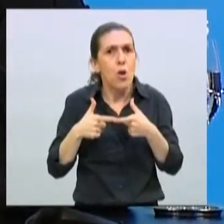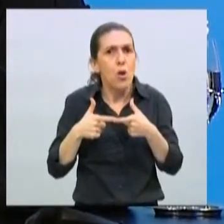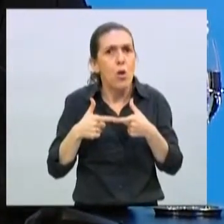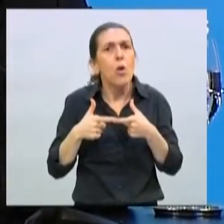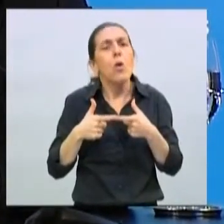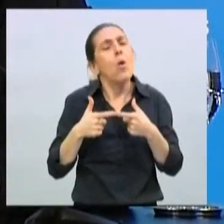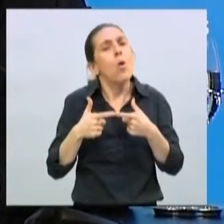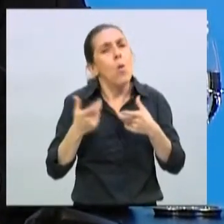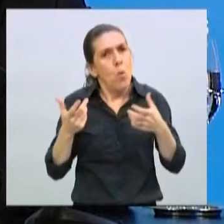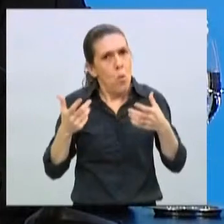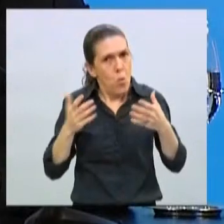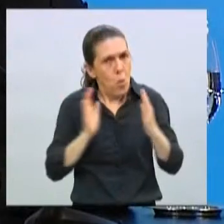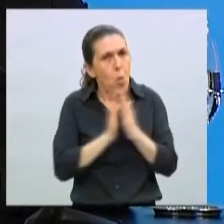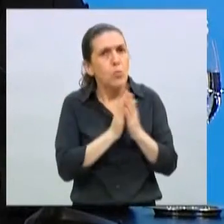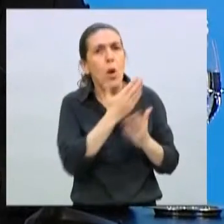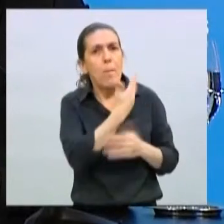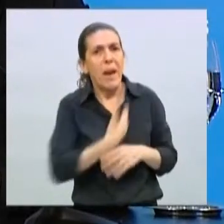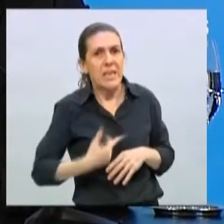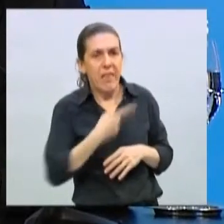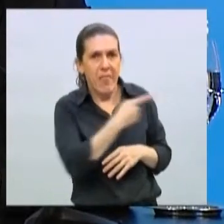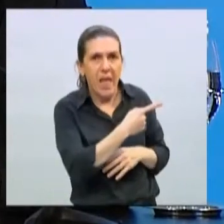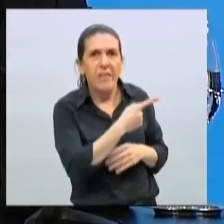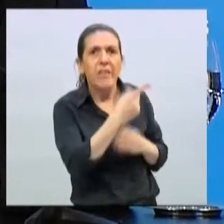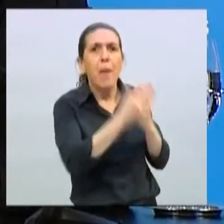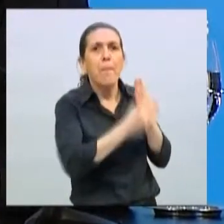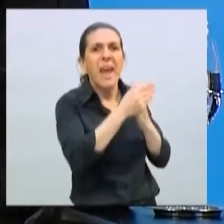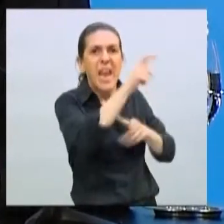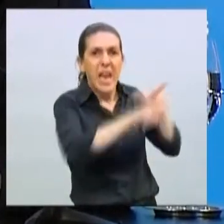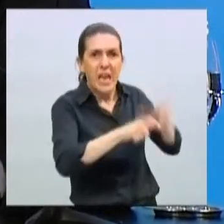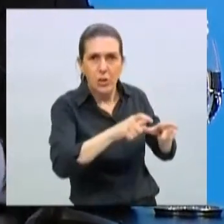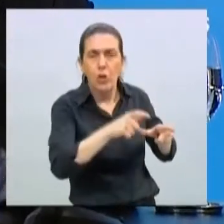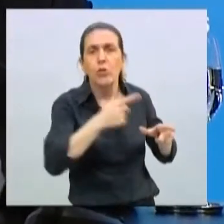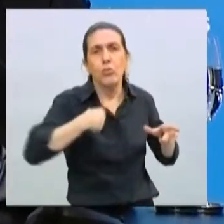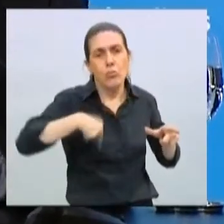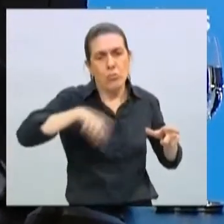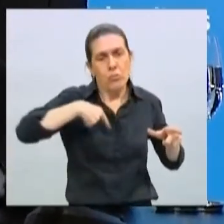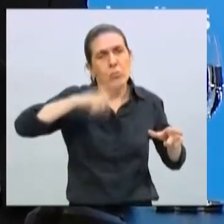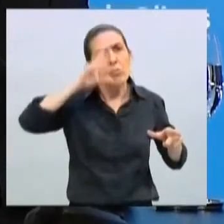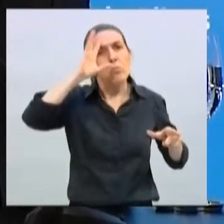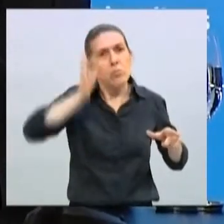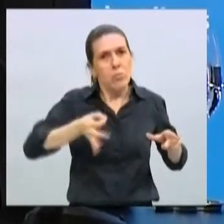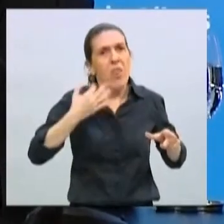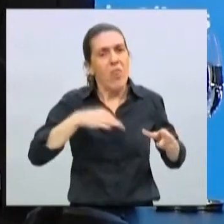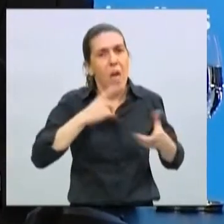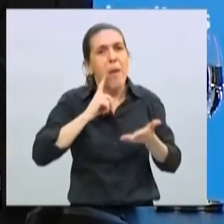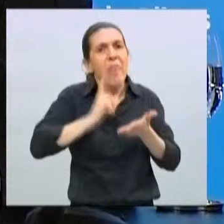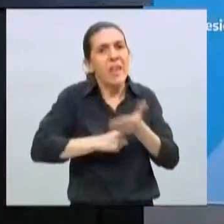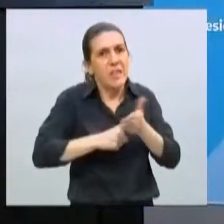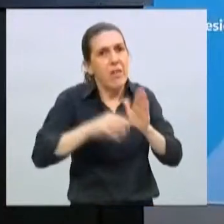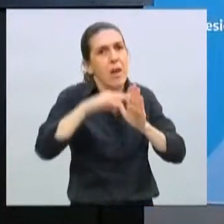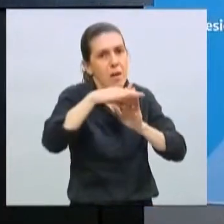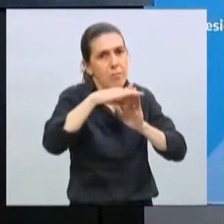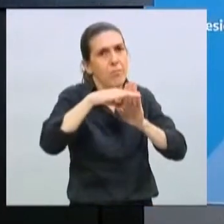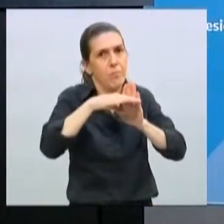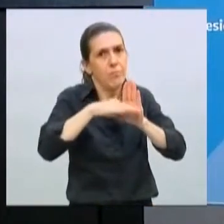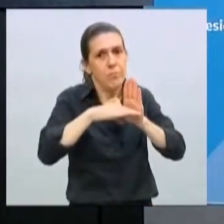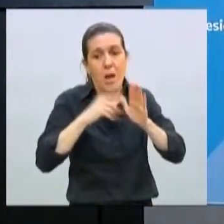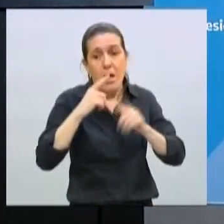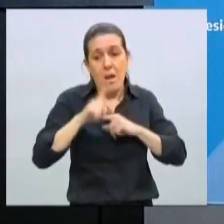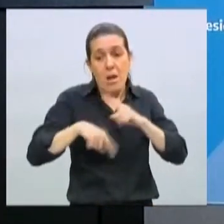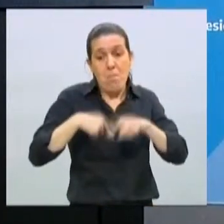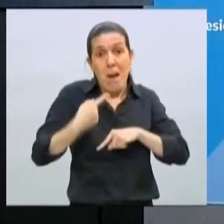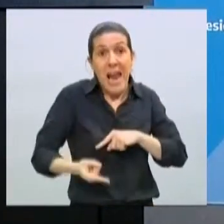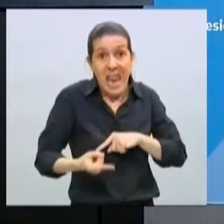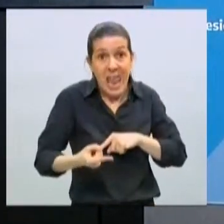el presidente y sus ministros. Sabíamos que iba a haber que decidir estas cosas y ya desde el día de